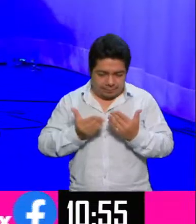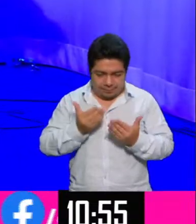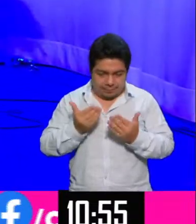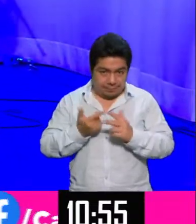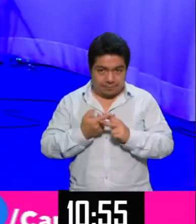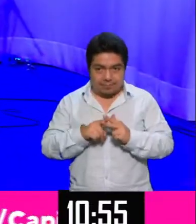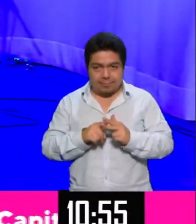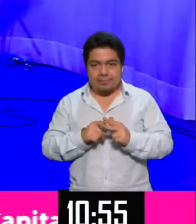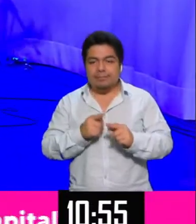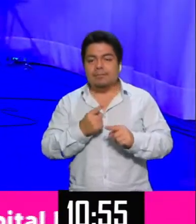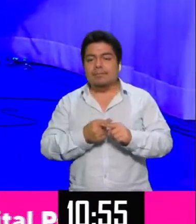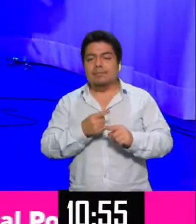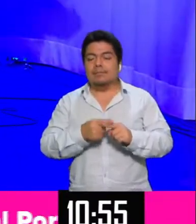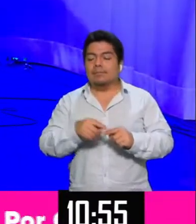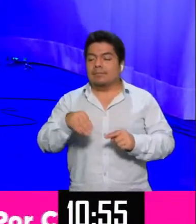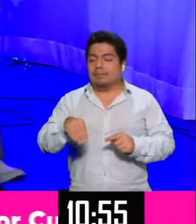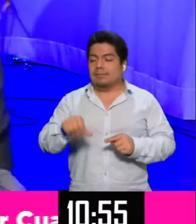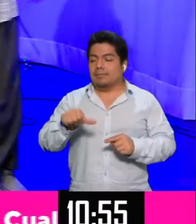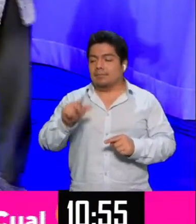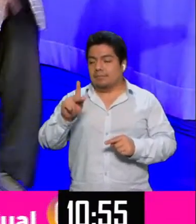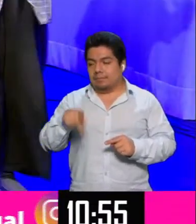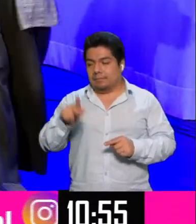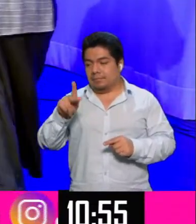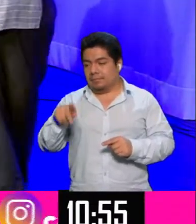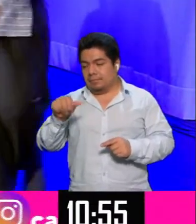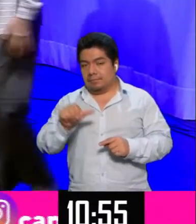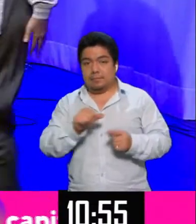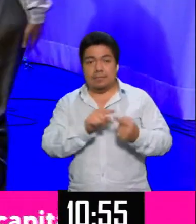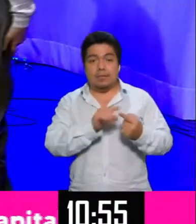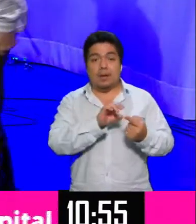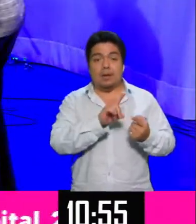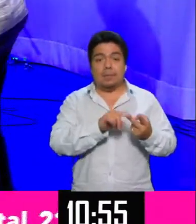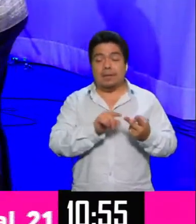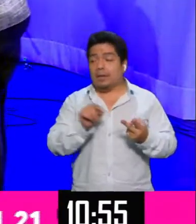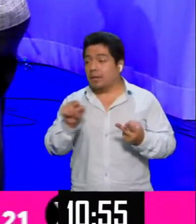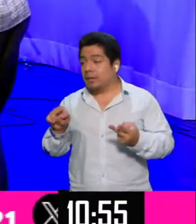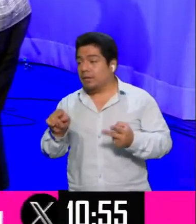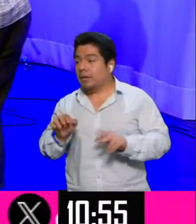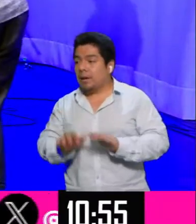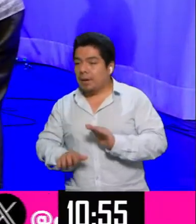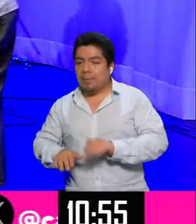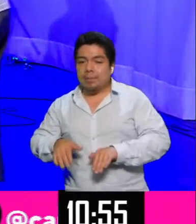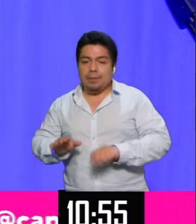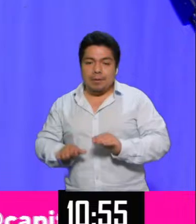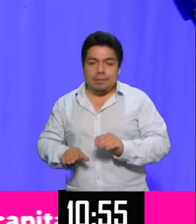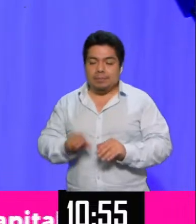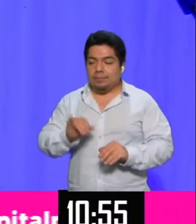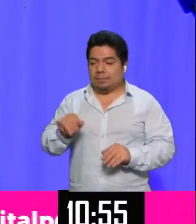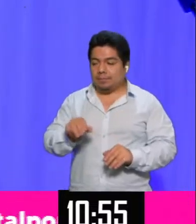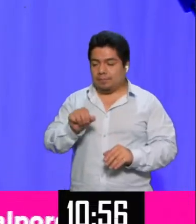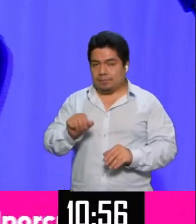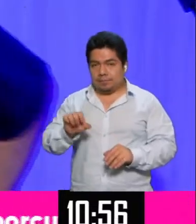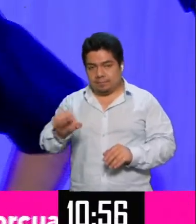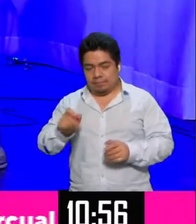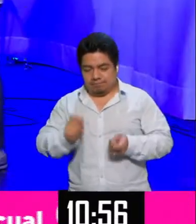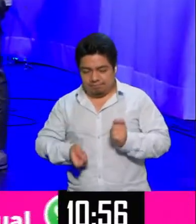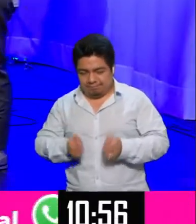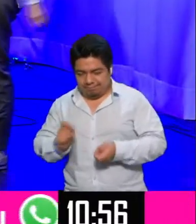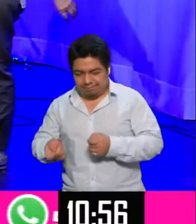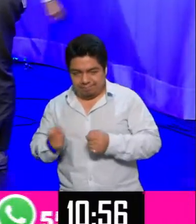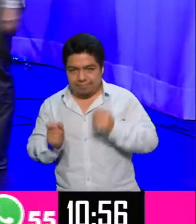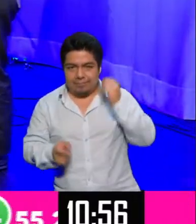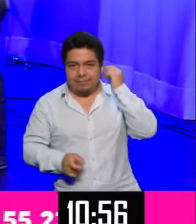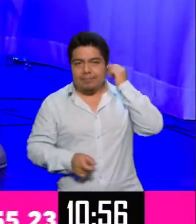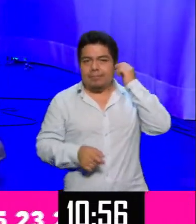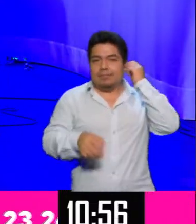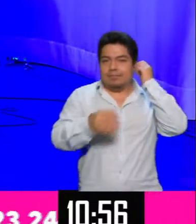¿quién conforma Maca? Vamos a ver en la voz. Karenina. Y acá en las percusiones, las programaciones. José Saúl aquí en la bataca. En la bataca y